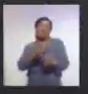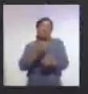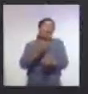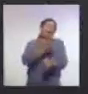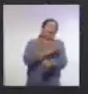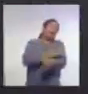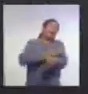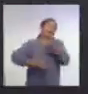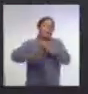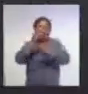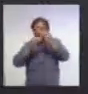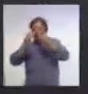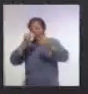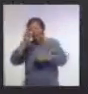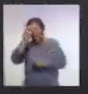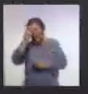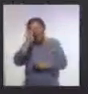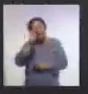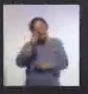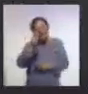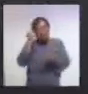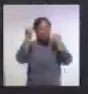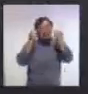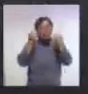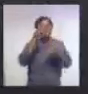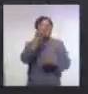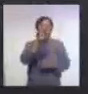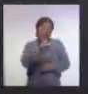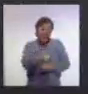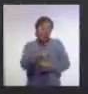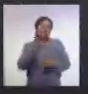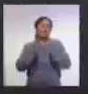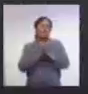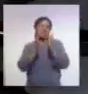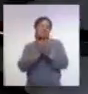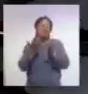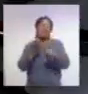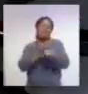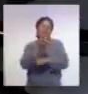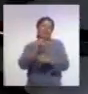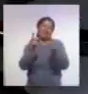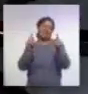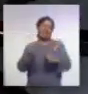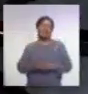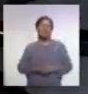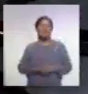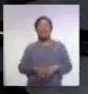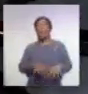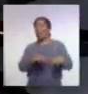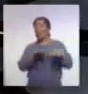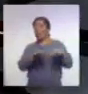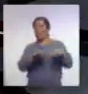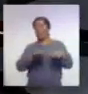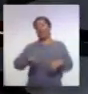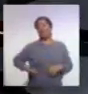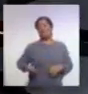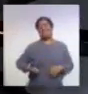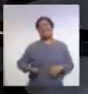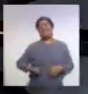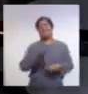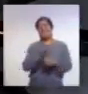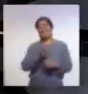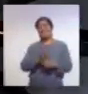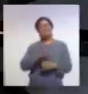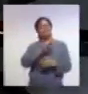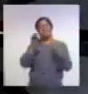500 años y, pues, sobre todo, pues, para ser partícipes, ¿no?, de esto en Tlaxcala. Claro, pues, interesante esta invitación para todos los que quieran